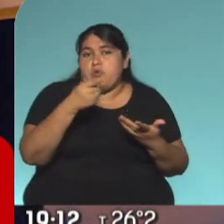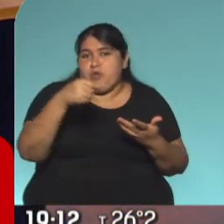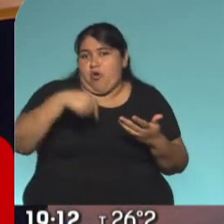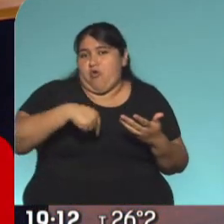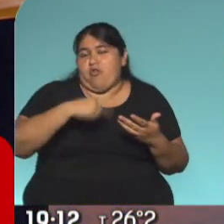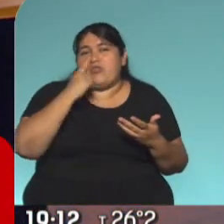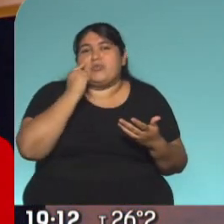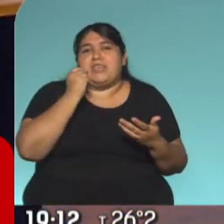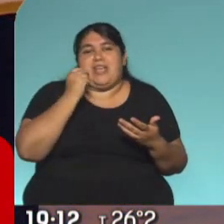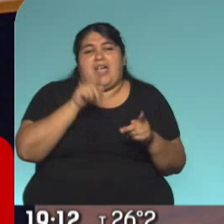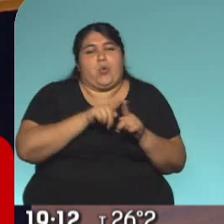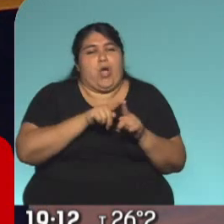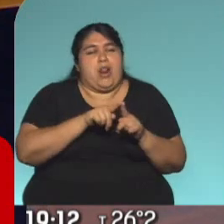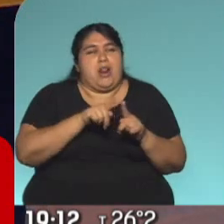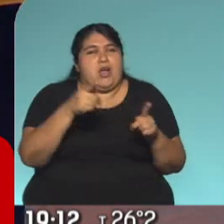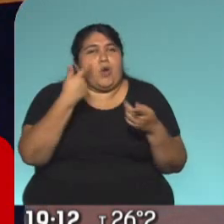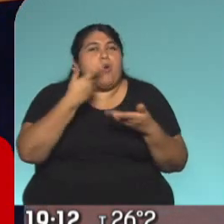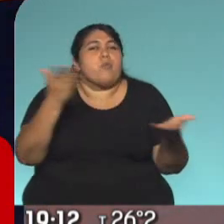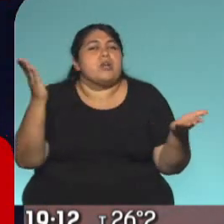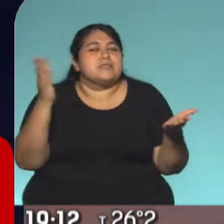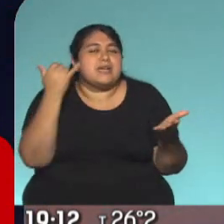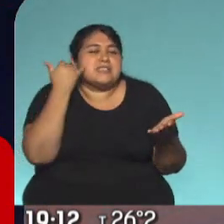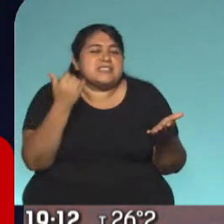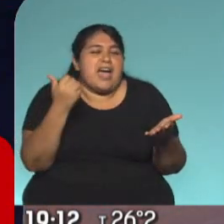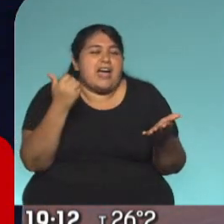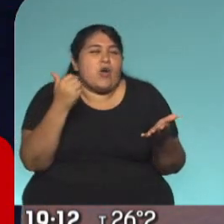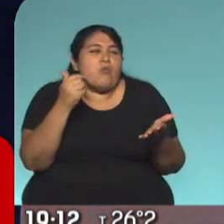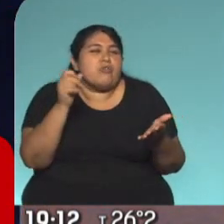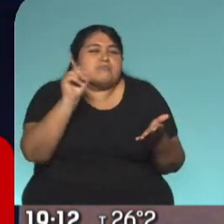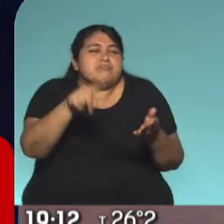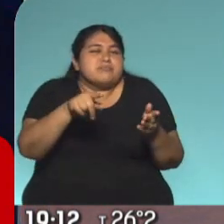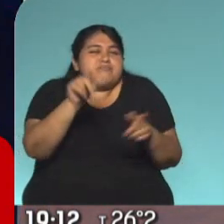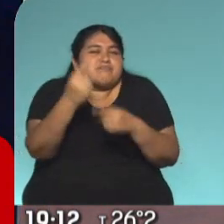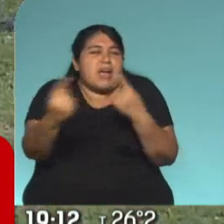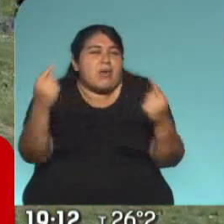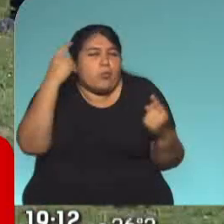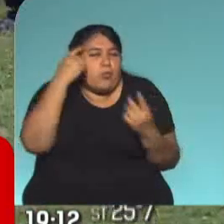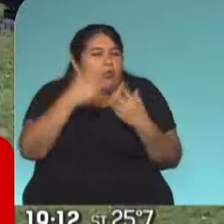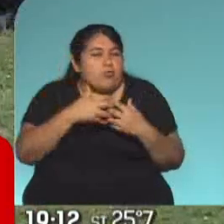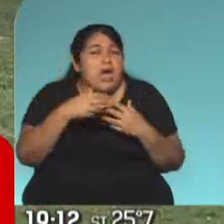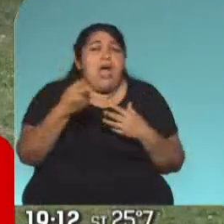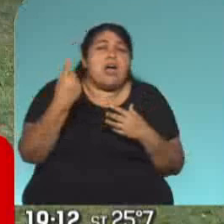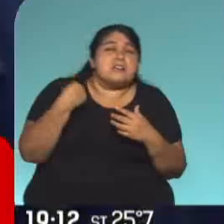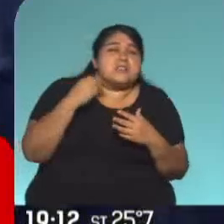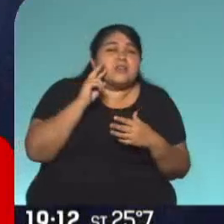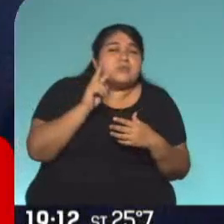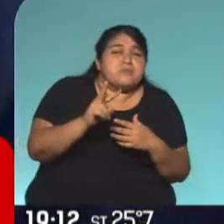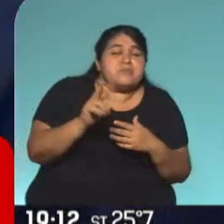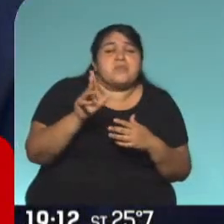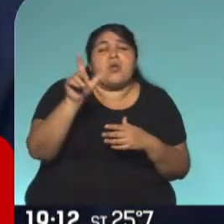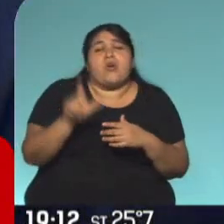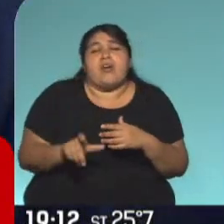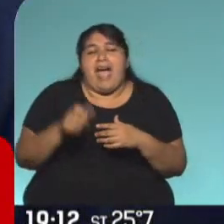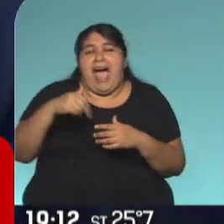día donde ese repaso ya pasa más por lo racional, ¿no? Si ayer era un día creo que hablabas de Aníbal Fernández, de